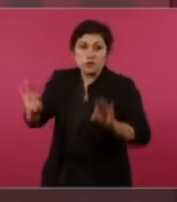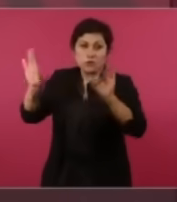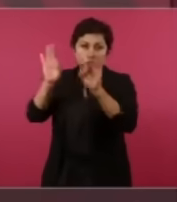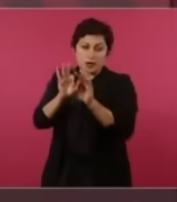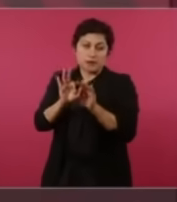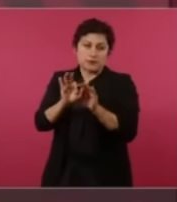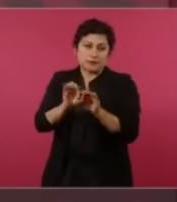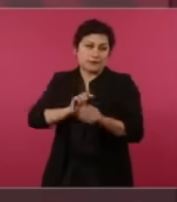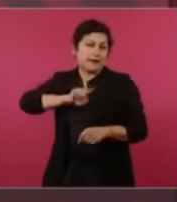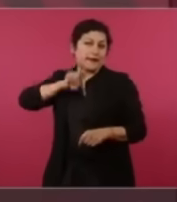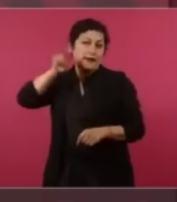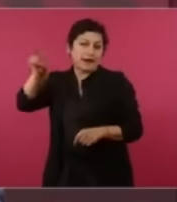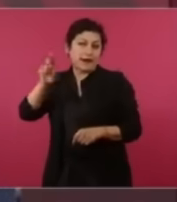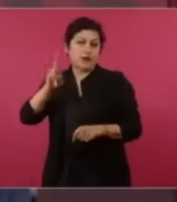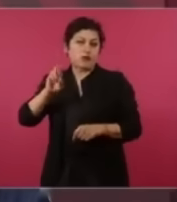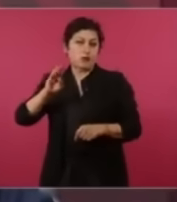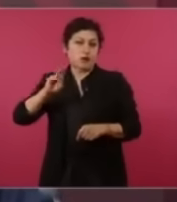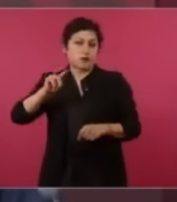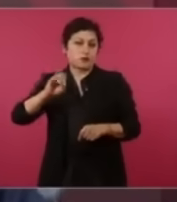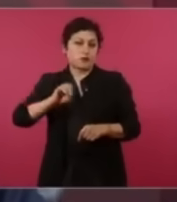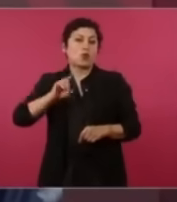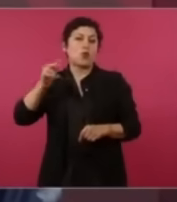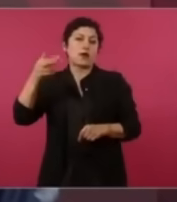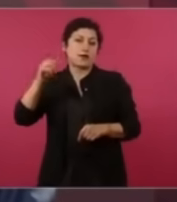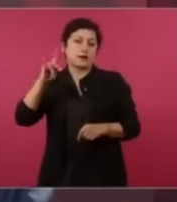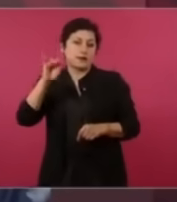en Londres y que en Europa,